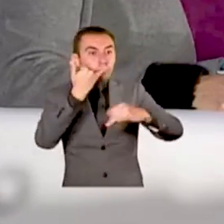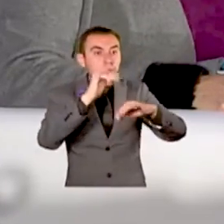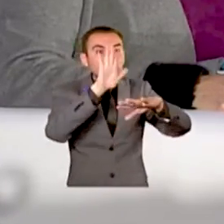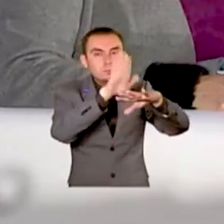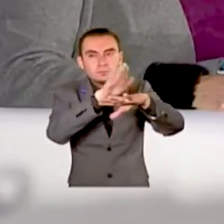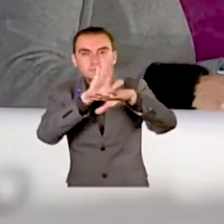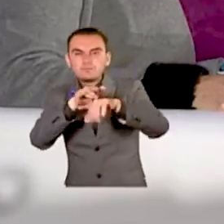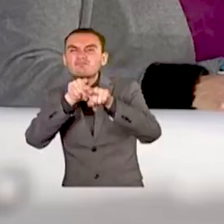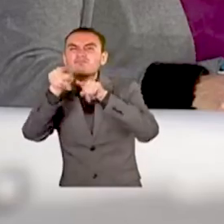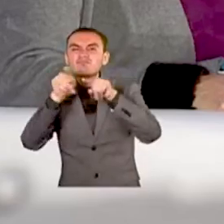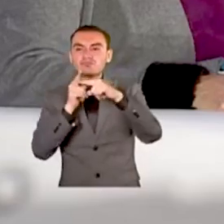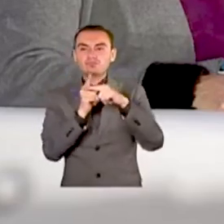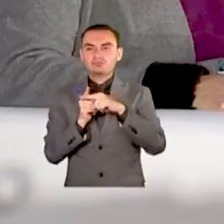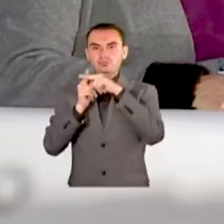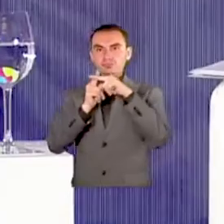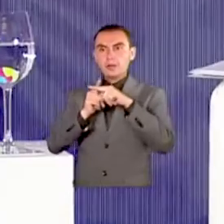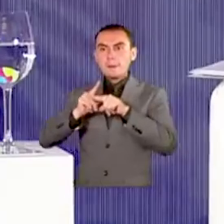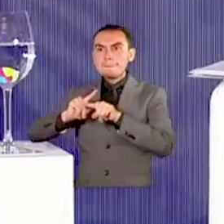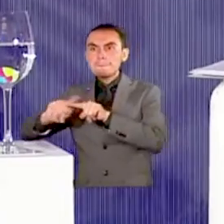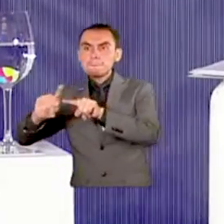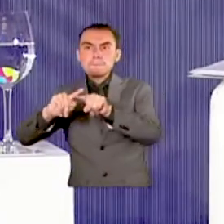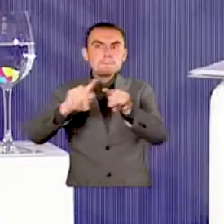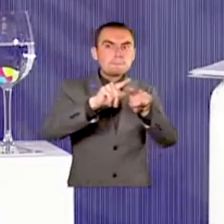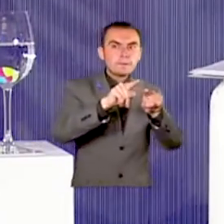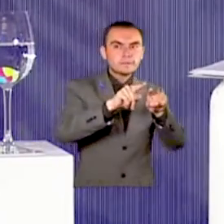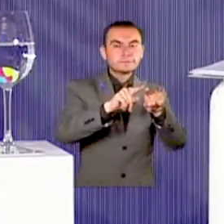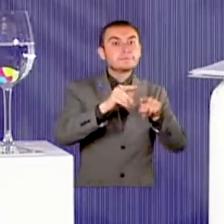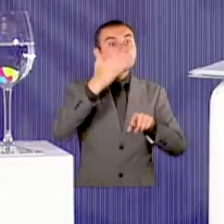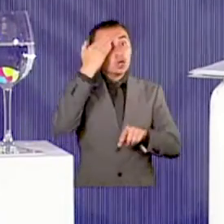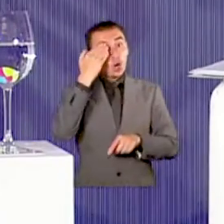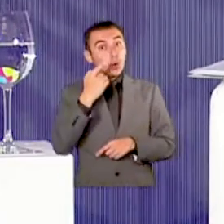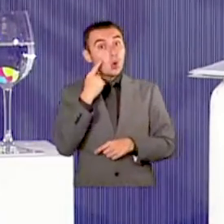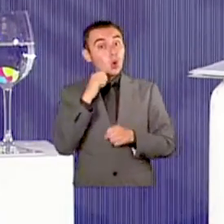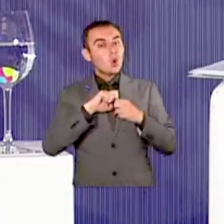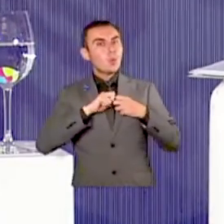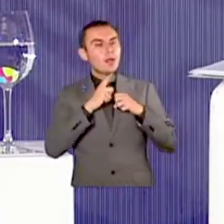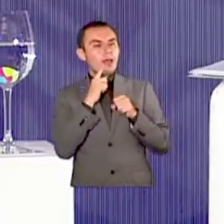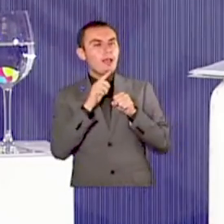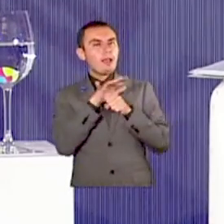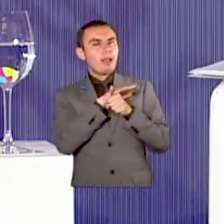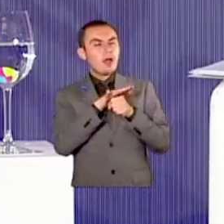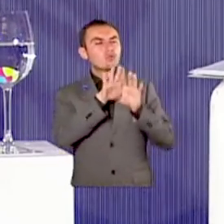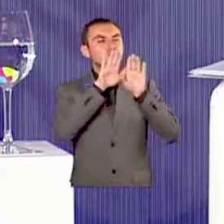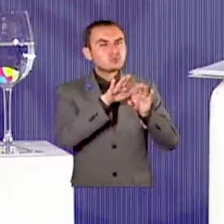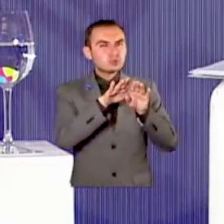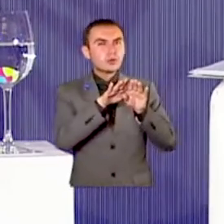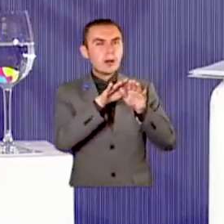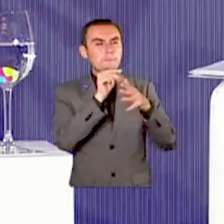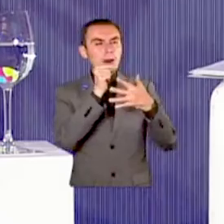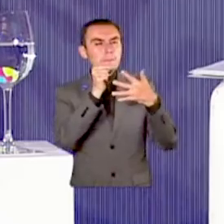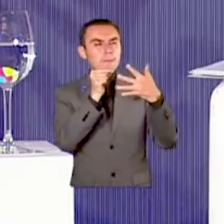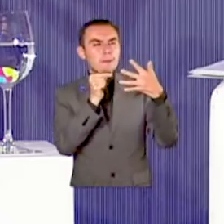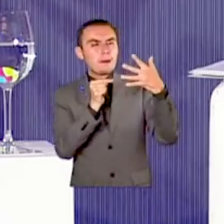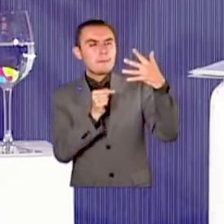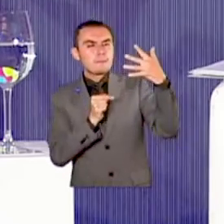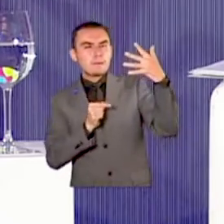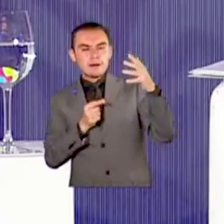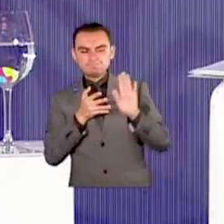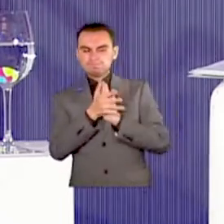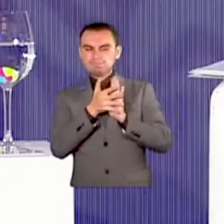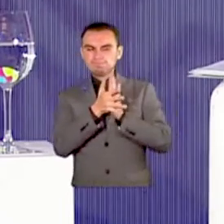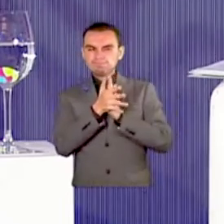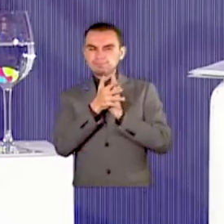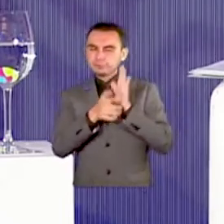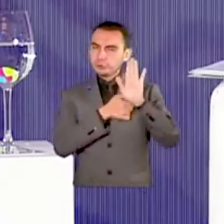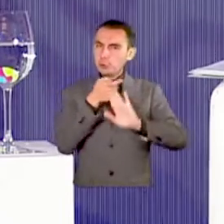a todas las procuradurías territoriales sobre las problemáticas propias que a diario ocurren en nuestro país. Por